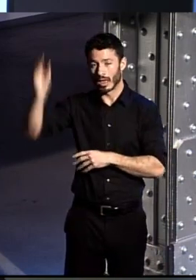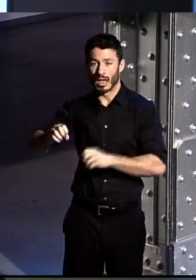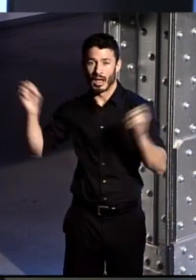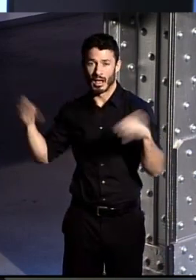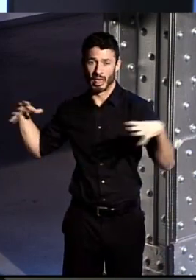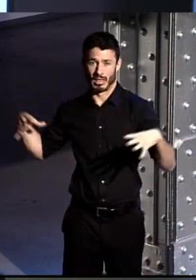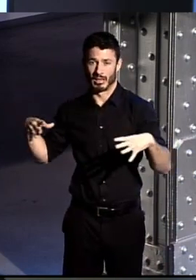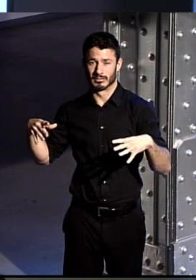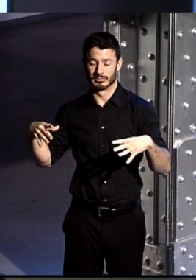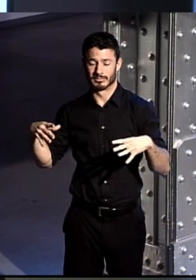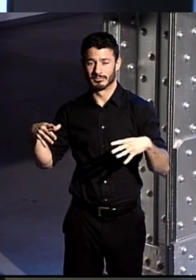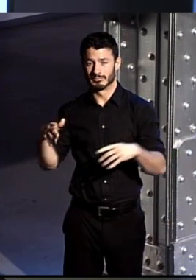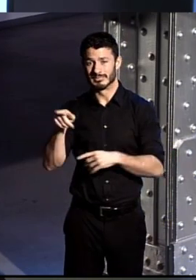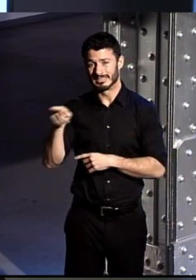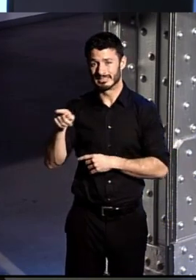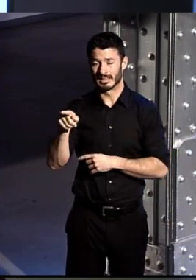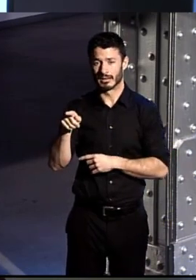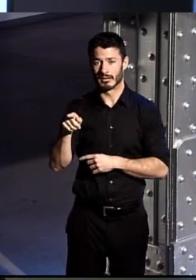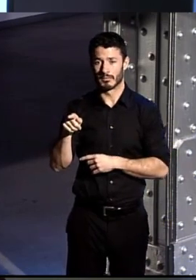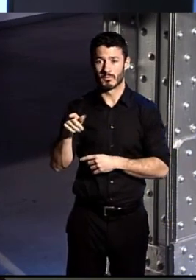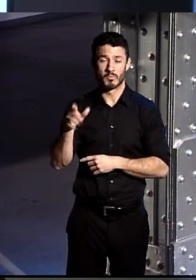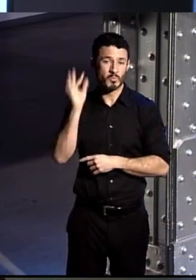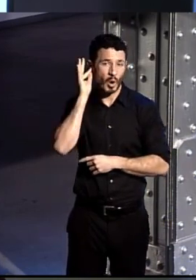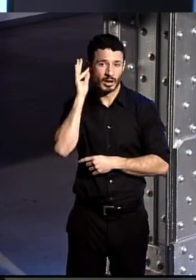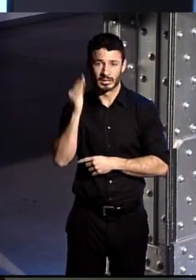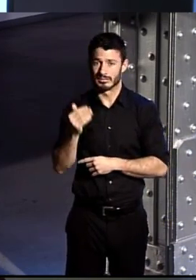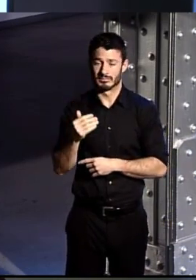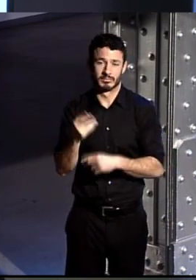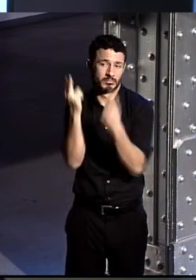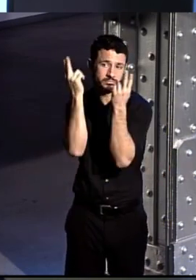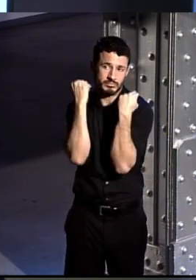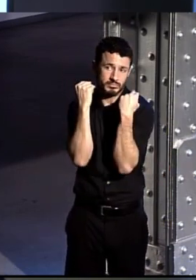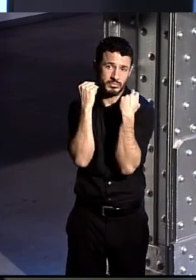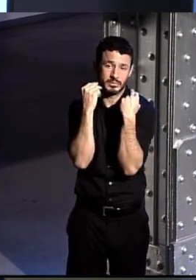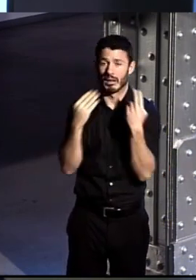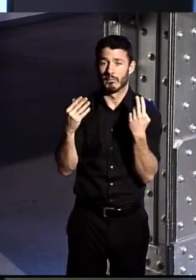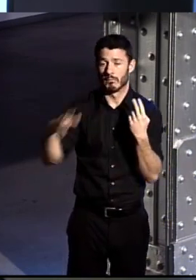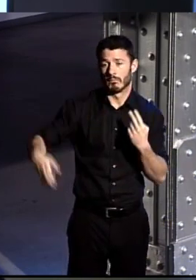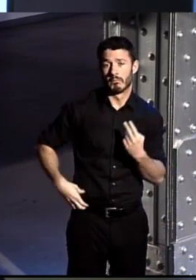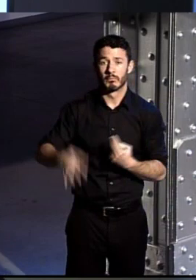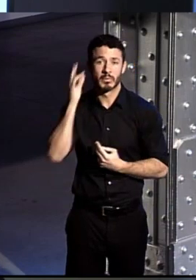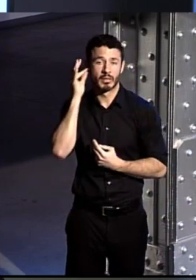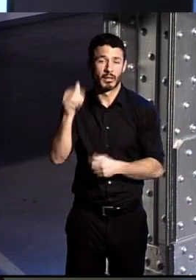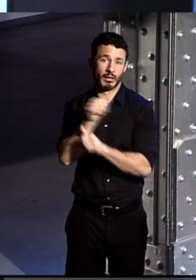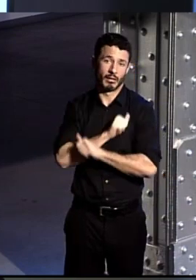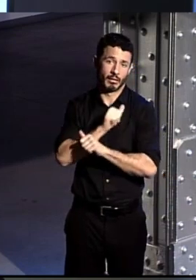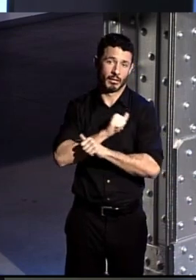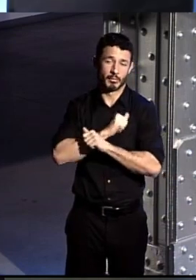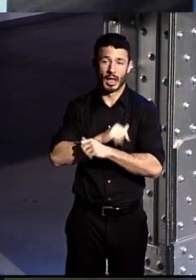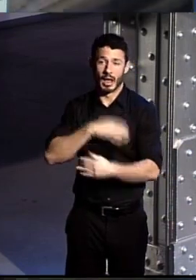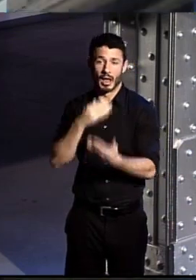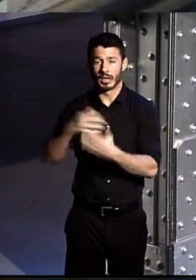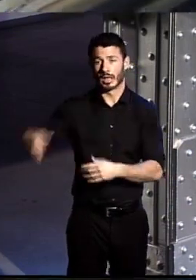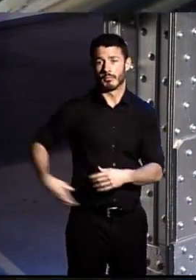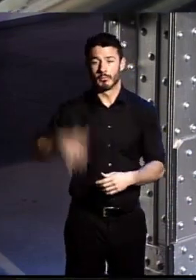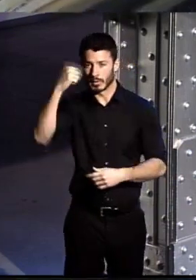mujeres están sometidas a un papel pasivo, son las princesas que esperan a que sus príncipes vengan y les resuelvan la vida.